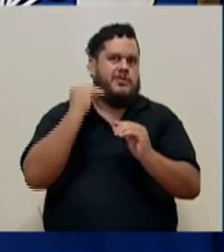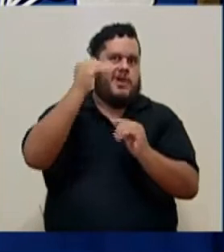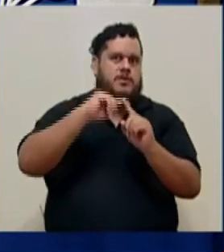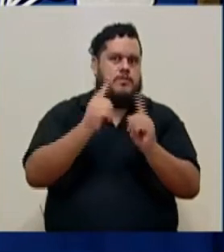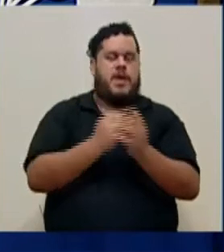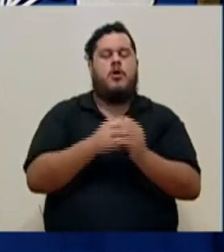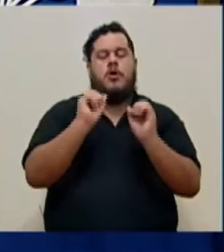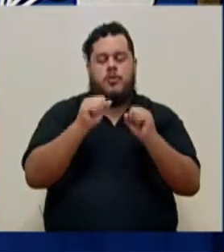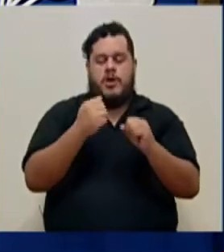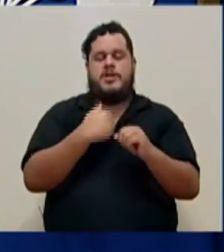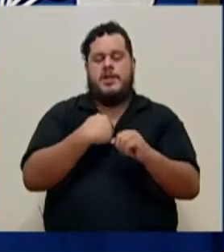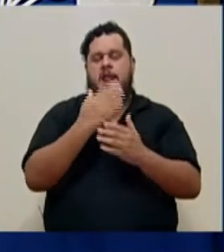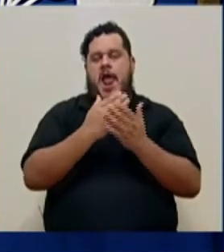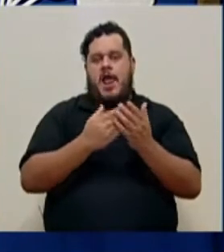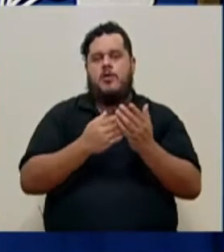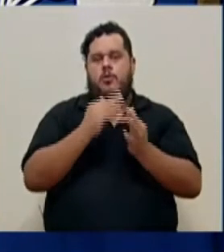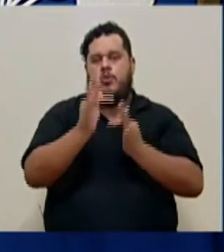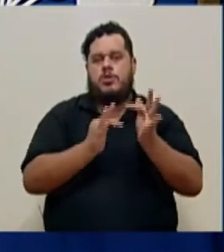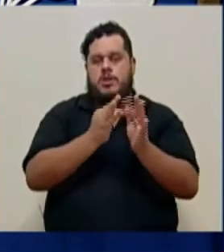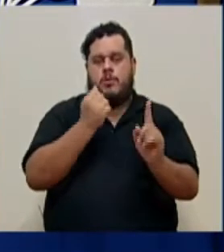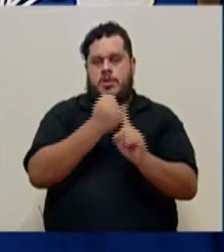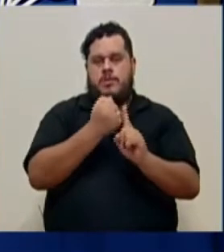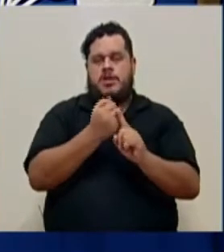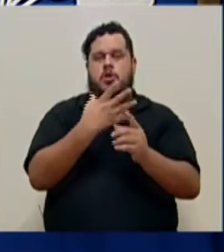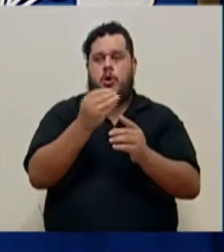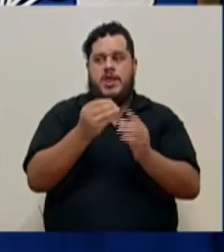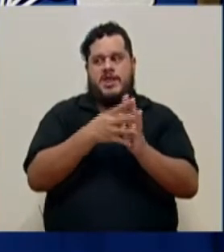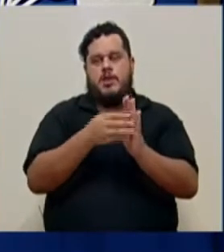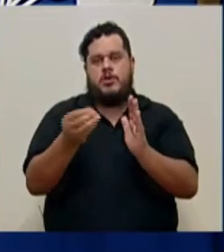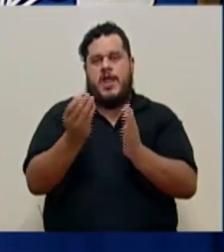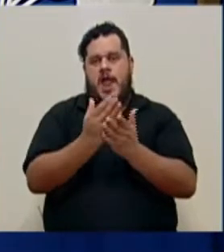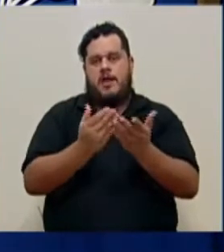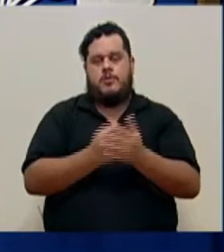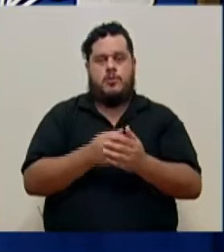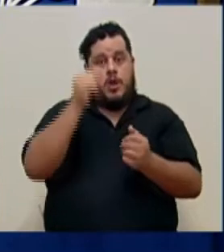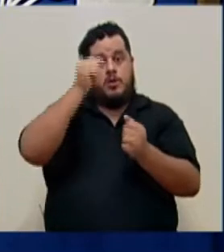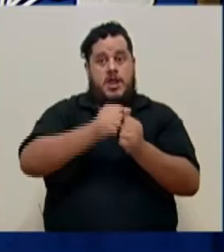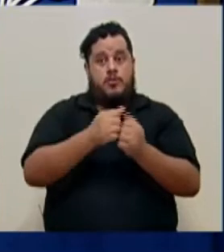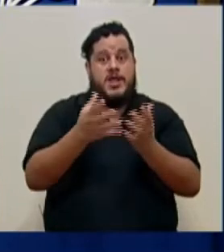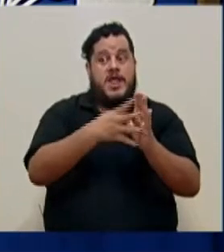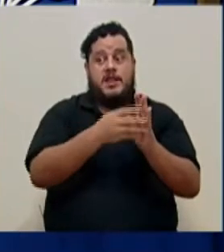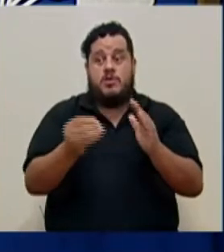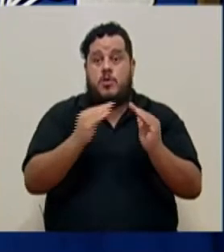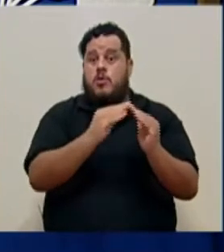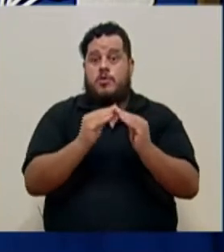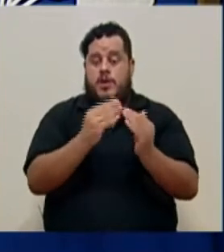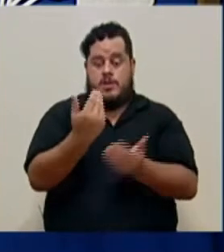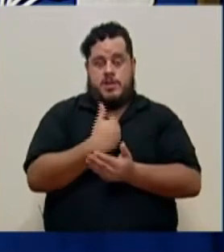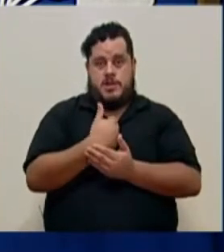sí puede haber un impacto, sí puede haber en realidad el surgimiento de brotes. Recordemos que en medio de un escenario de transmisión comunitaria como el que